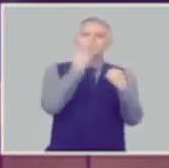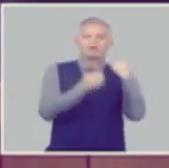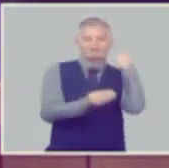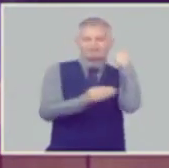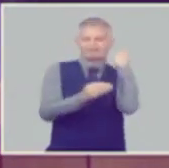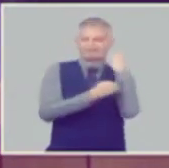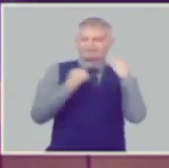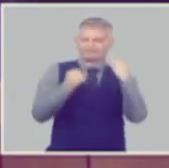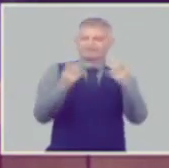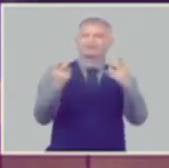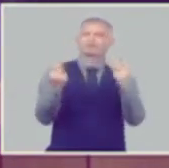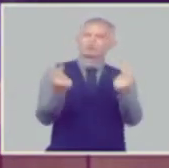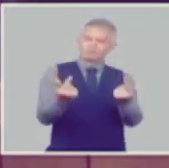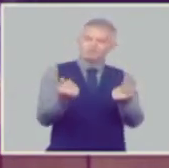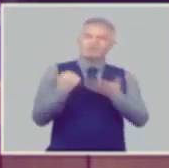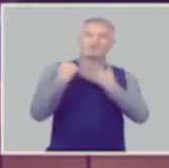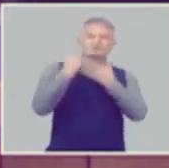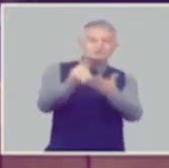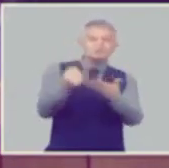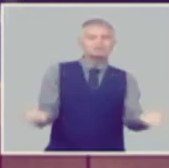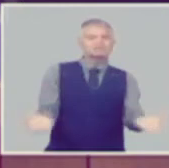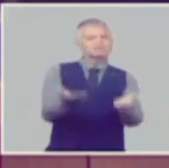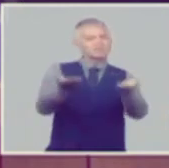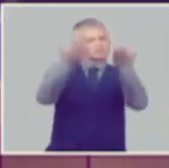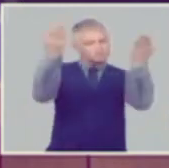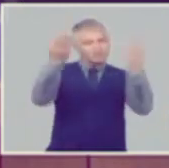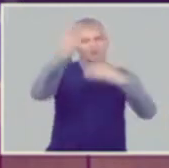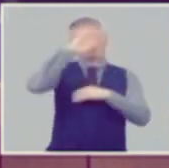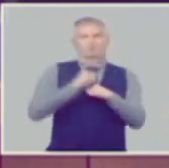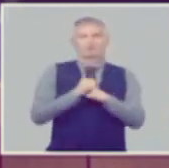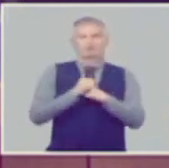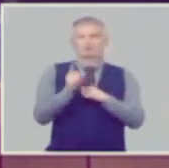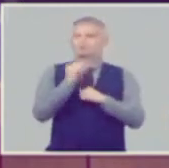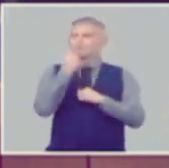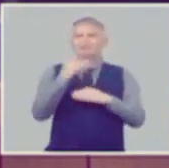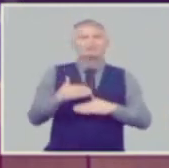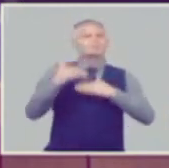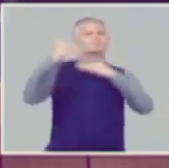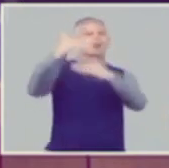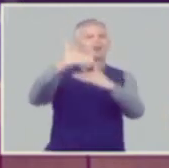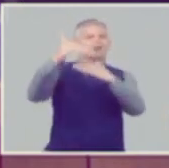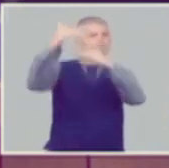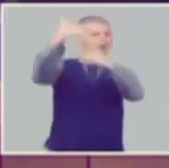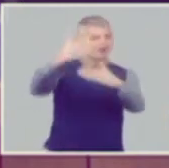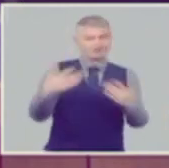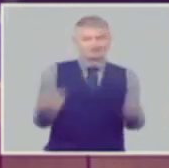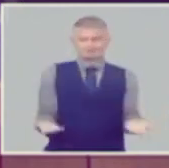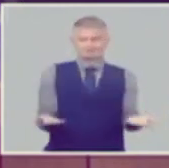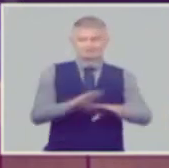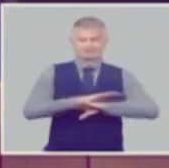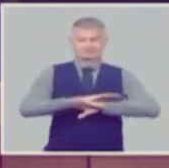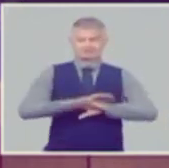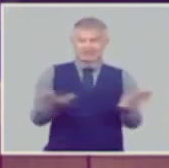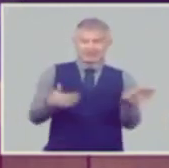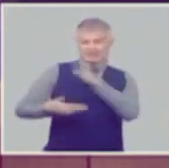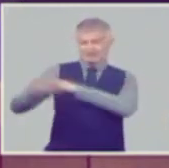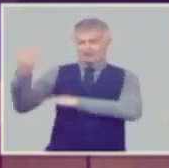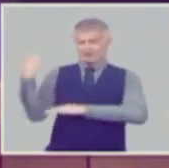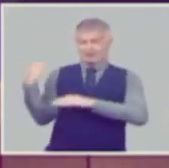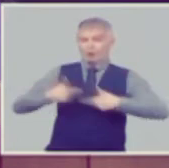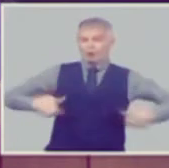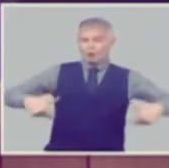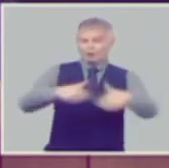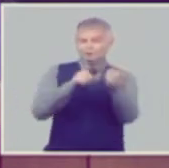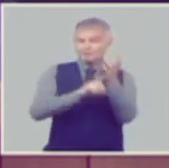a acelerar el desarrollo del país. Ya no podemos posponer más lo que mandató el pueblo en los últimos congresos